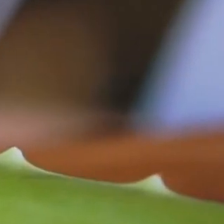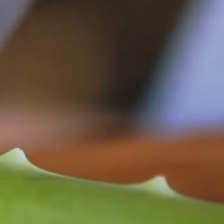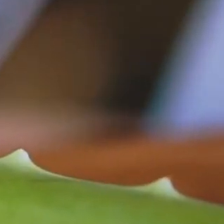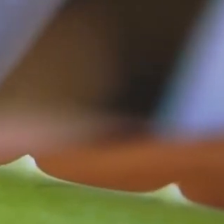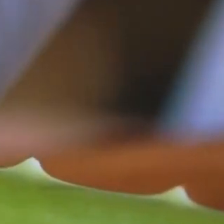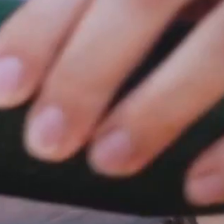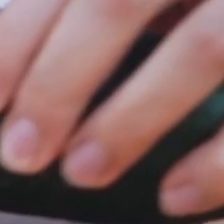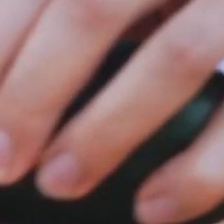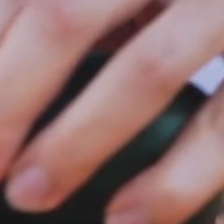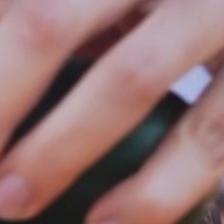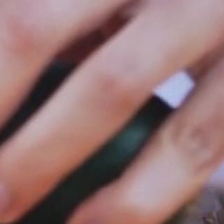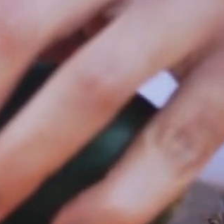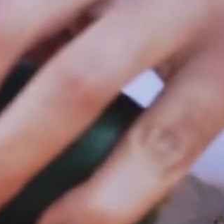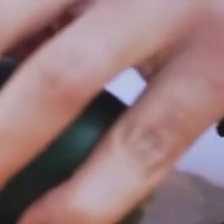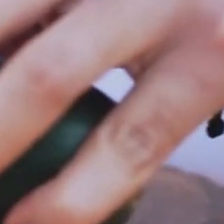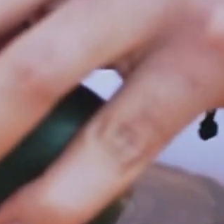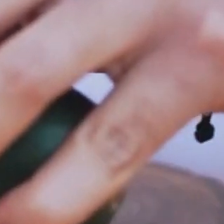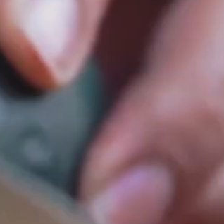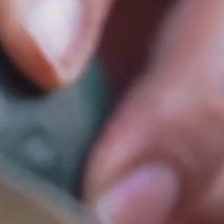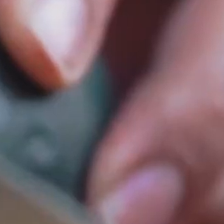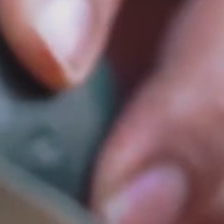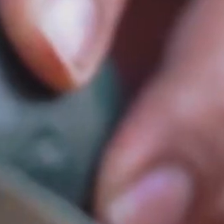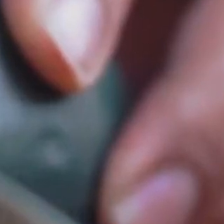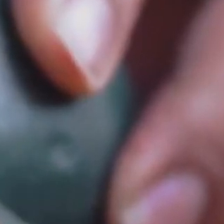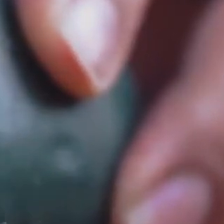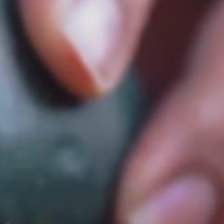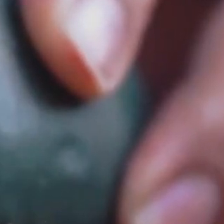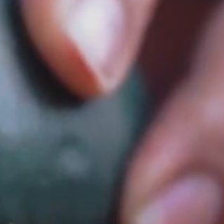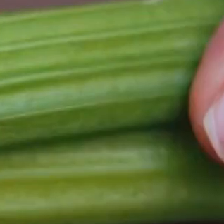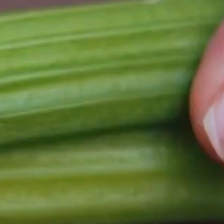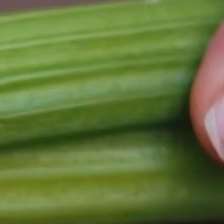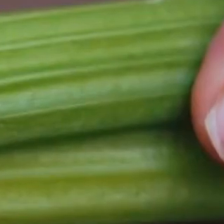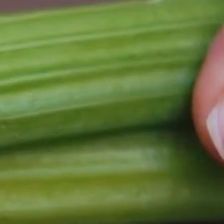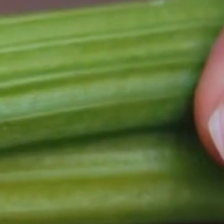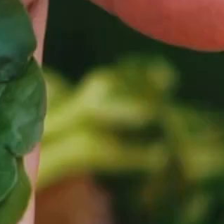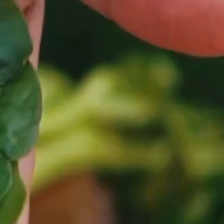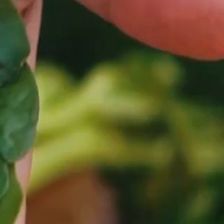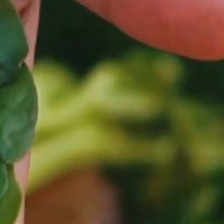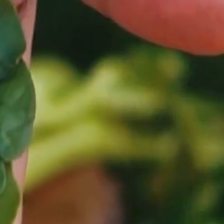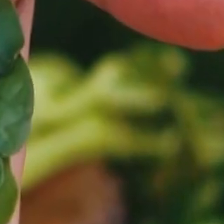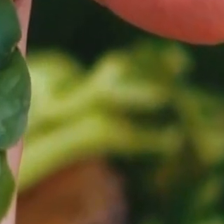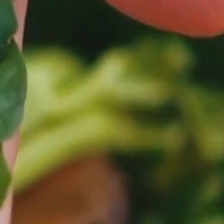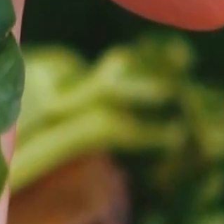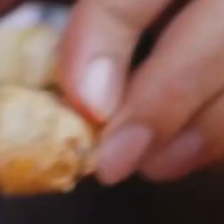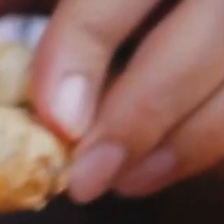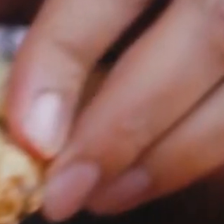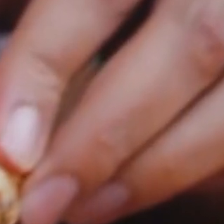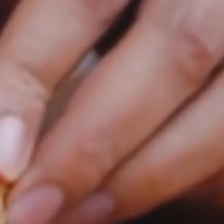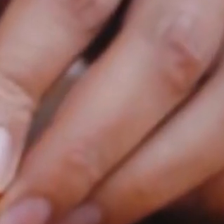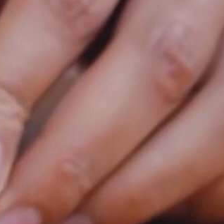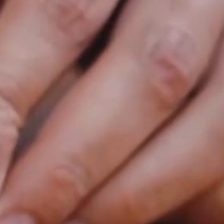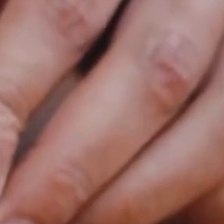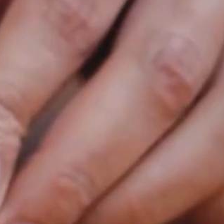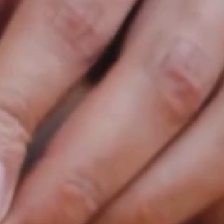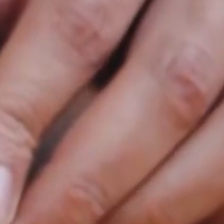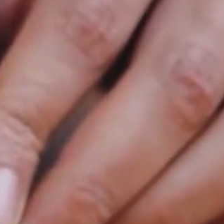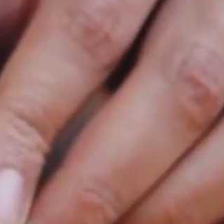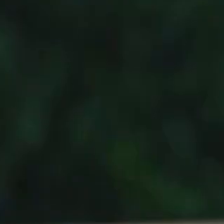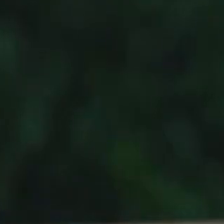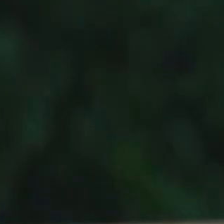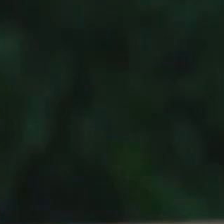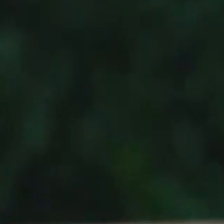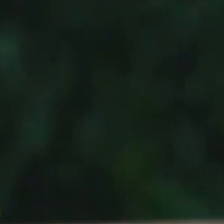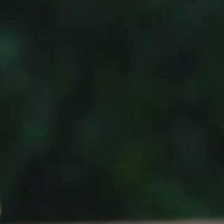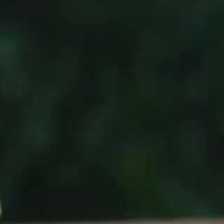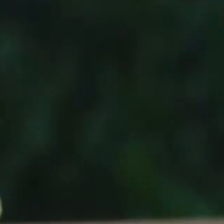la pulpa de piña pepino apio espinaca jengibre aloe